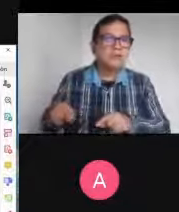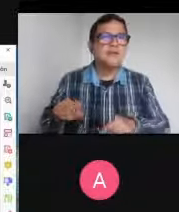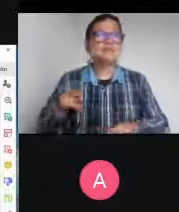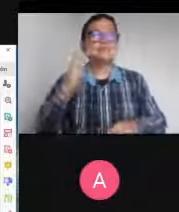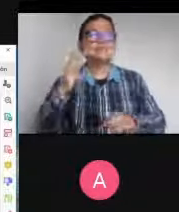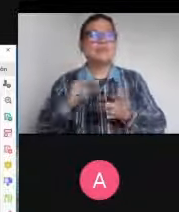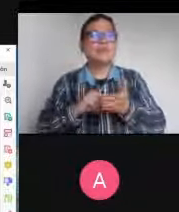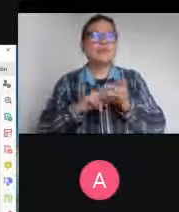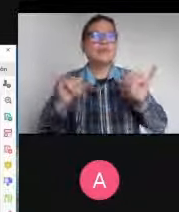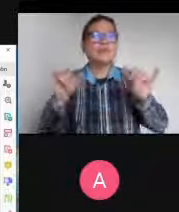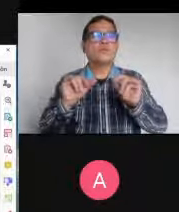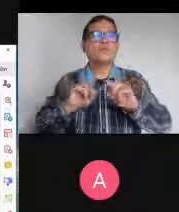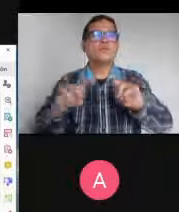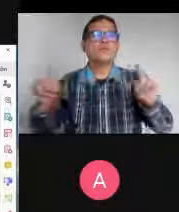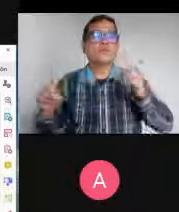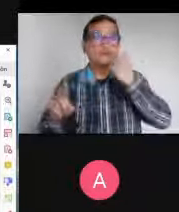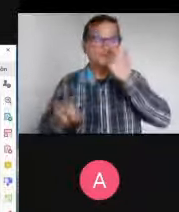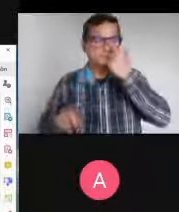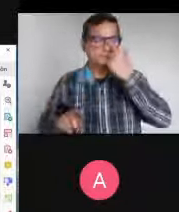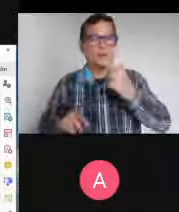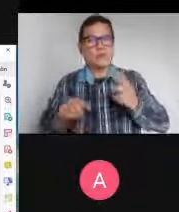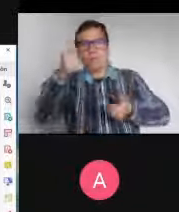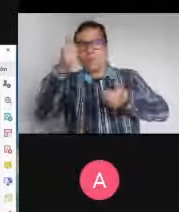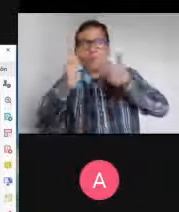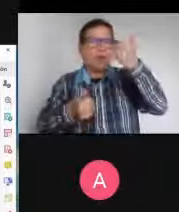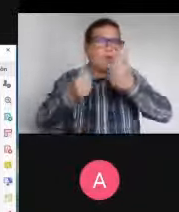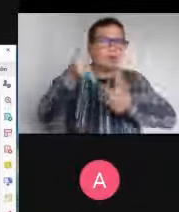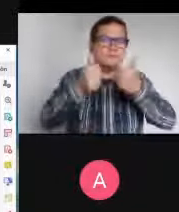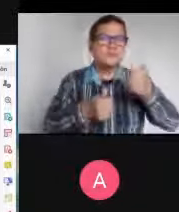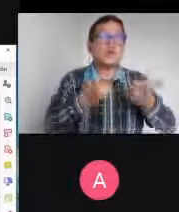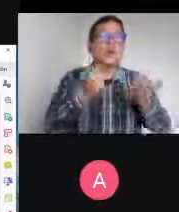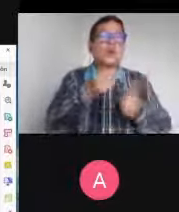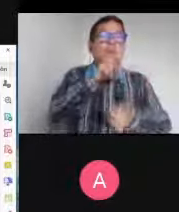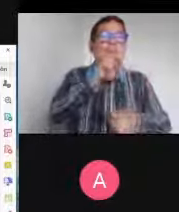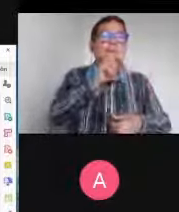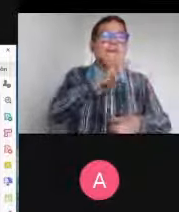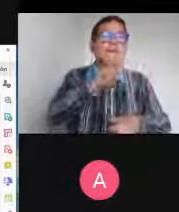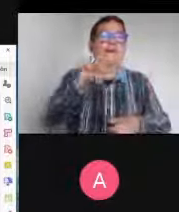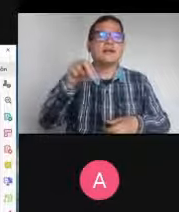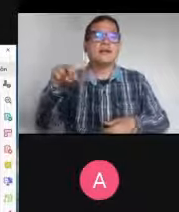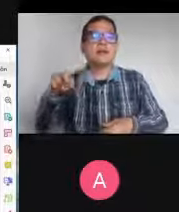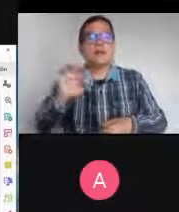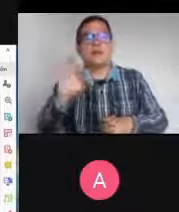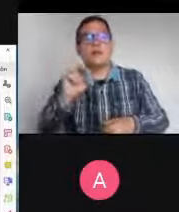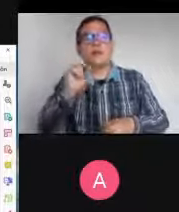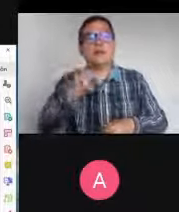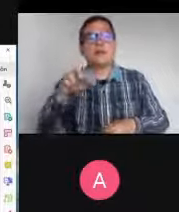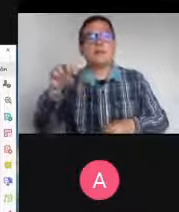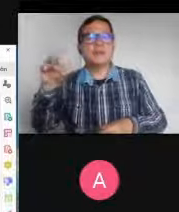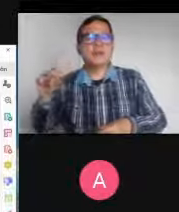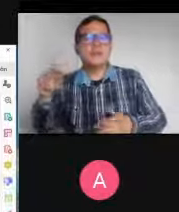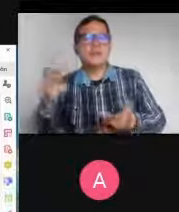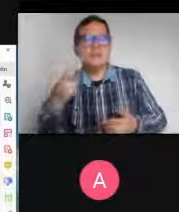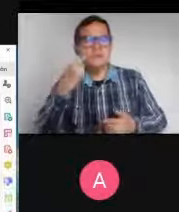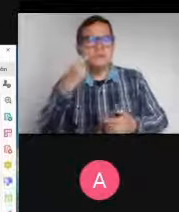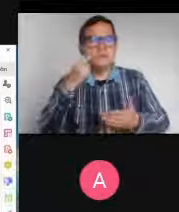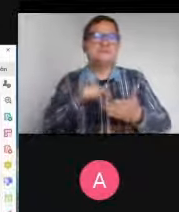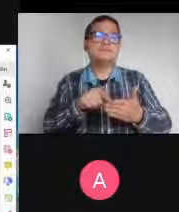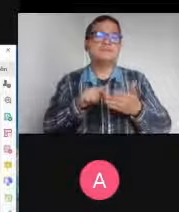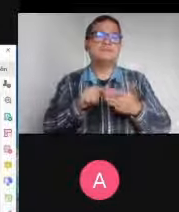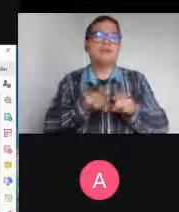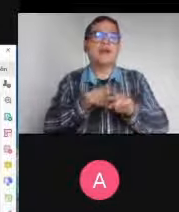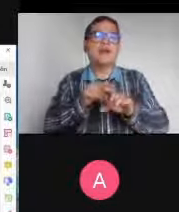¿En qué se diferencian esos diagramas o cómo uno sabe cuál es PNP o cuál es NPN? Entonces siempre vamos a mirar el emisor y vamos a mirar